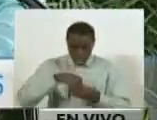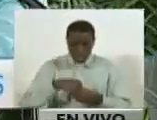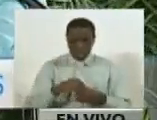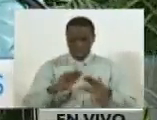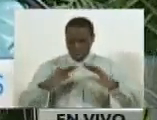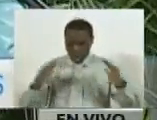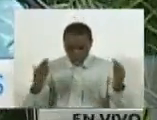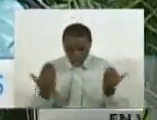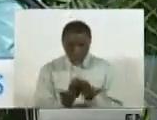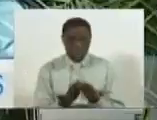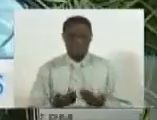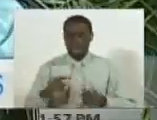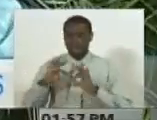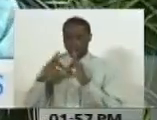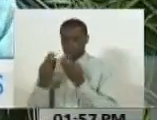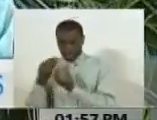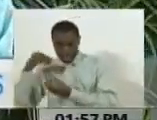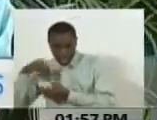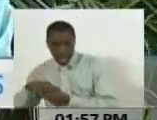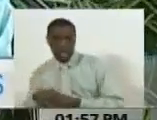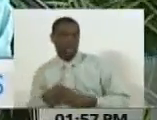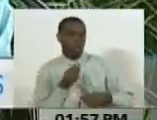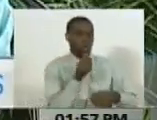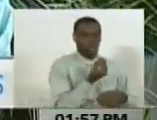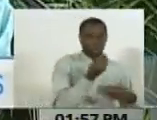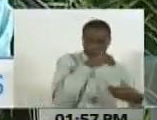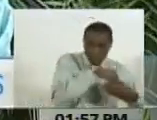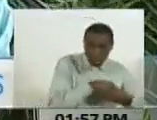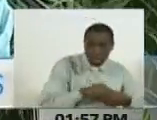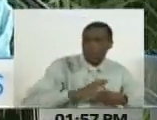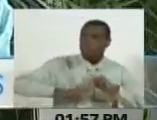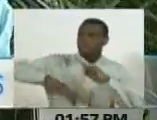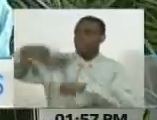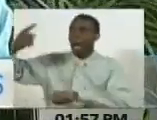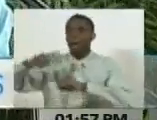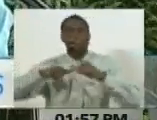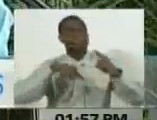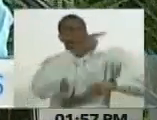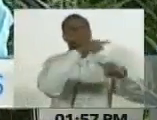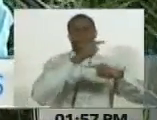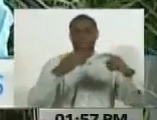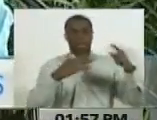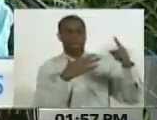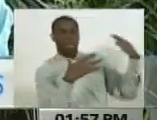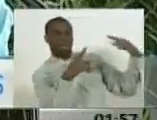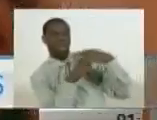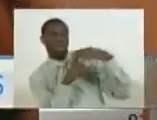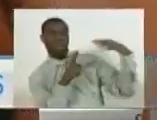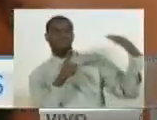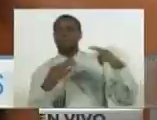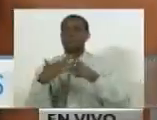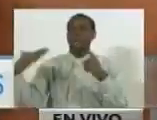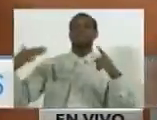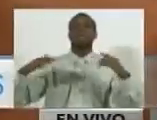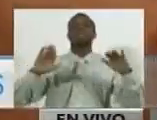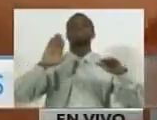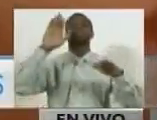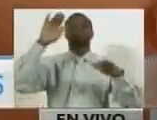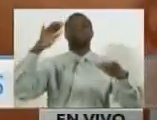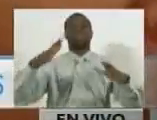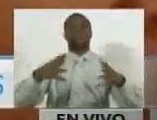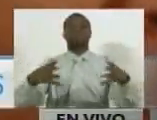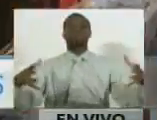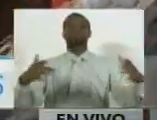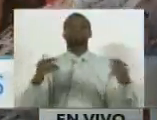aula, desde la familia y desde la juventud para defender el derecho de nuestra juventud a una sociedad futura, a una sociedad de paz.